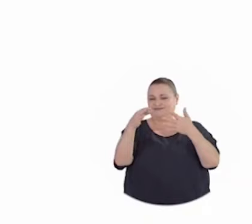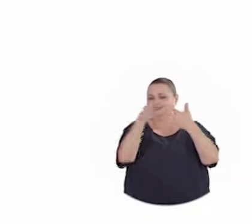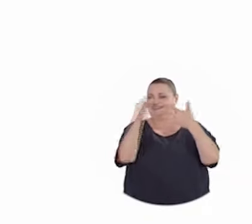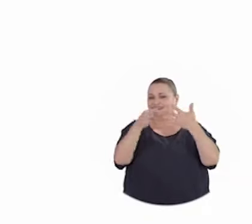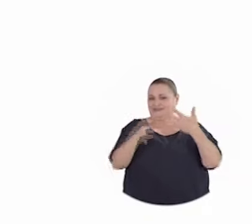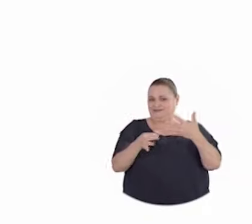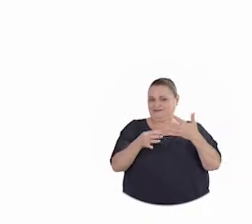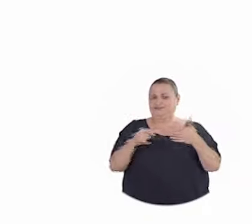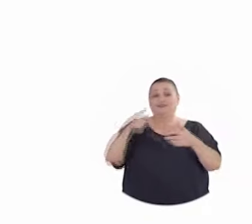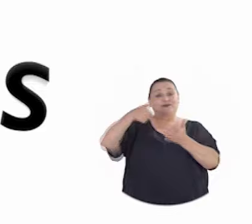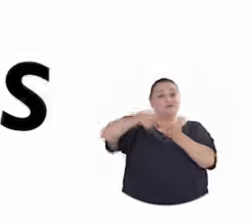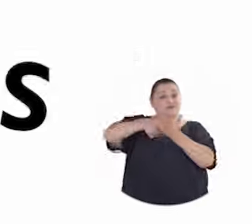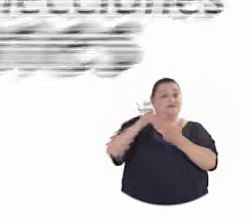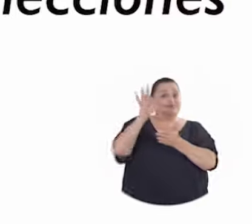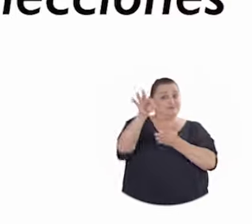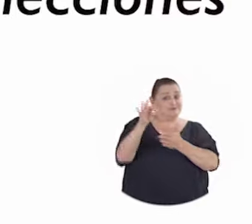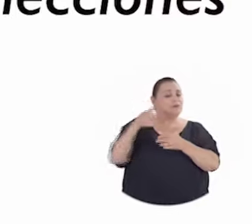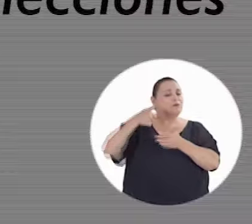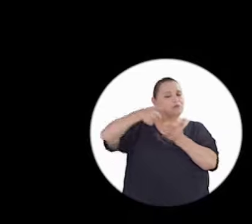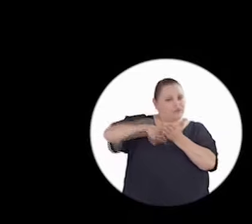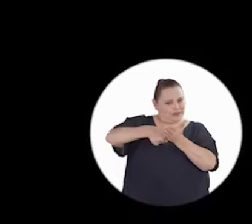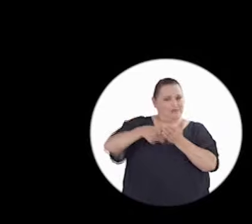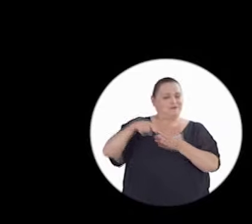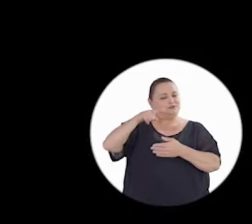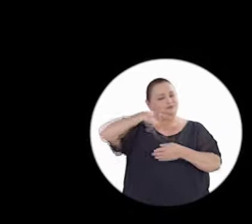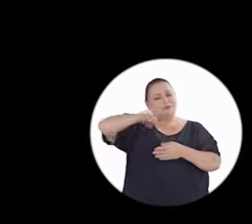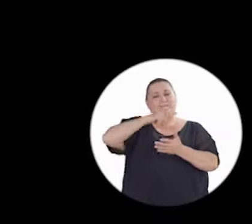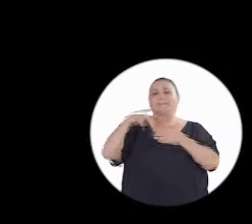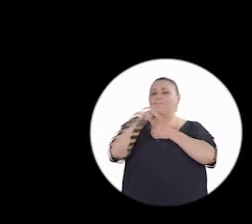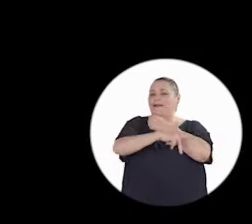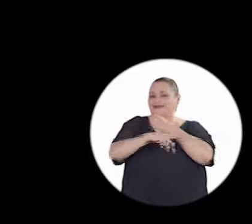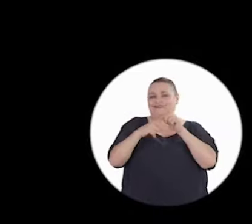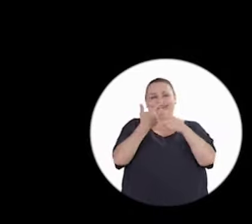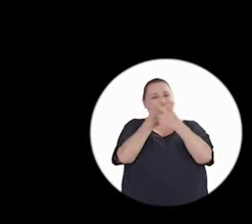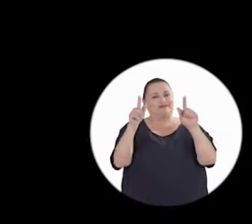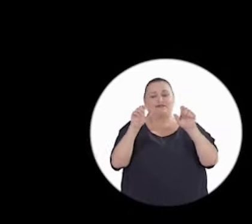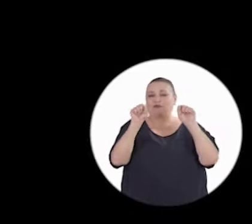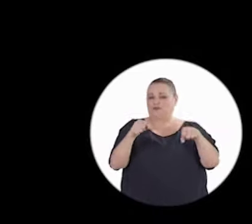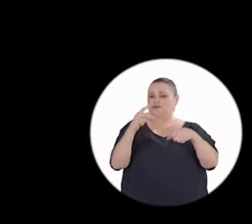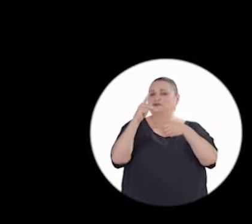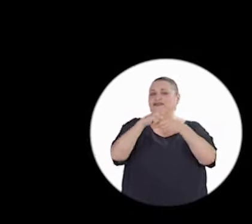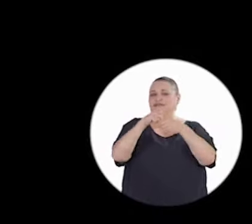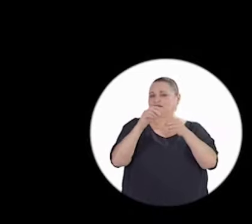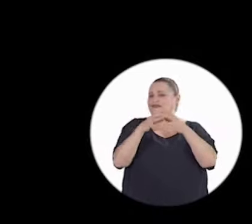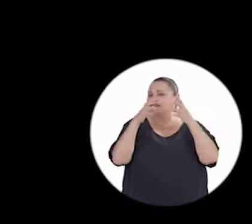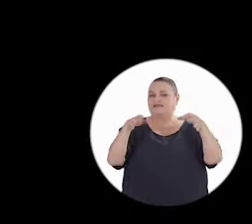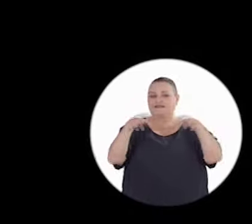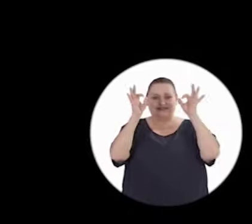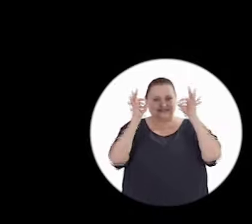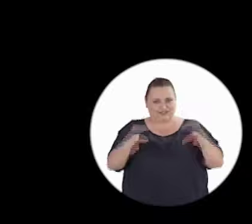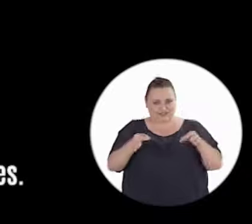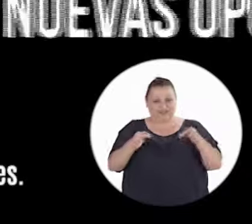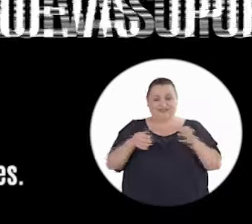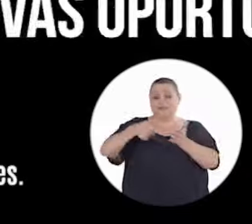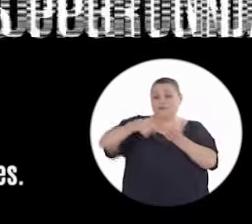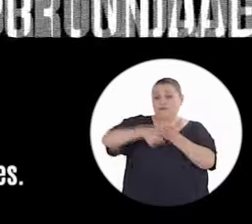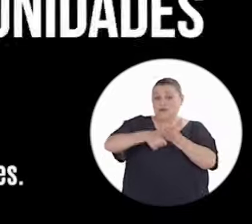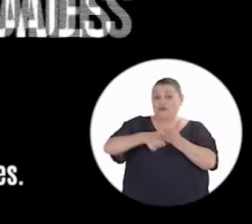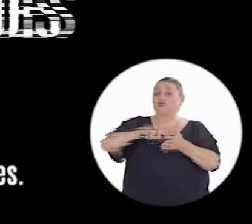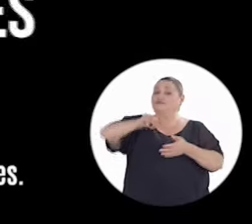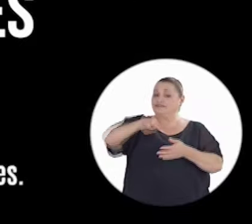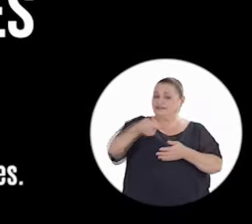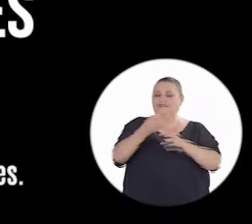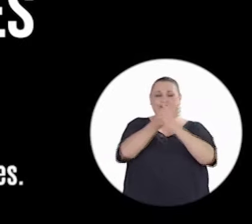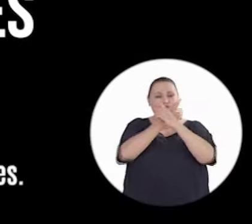que elijamos. En estas elecciones votemos porque somos un país donde libremente podemos participar en las grandes decisiones. El voto es la